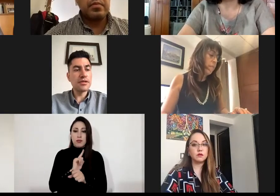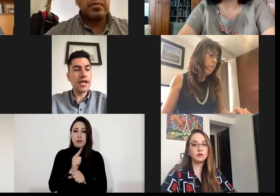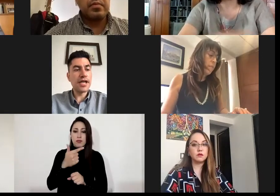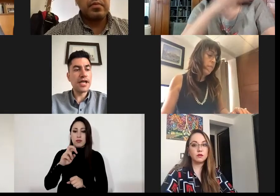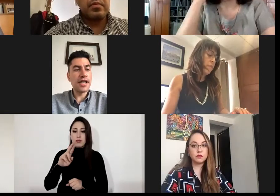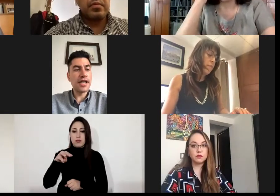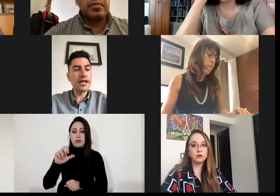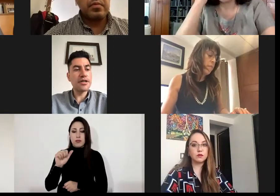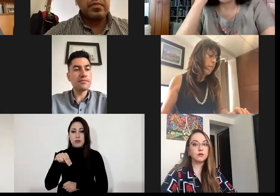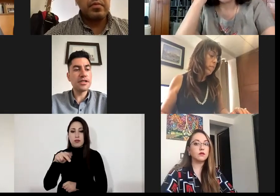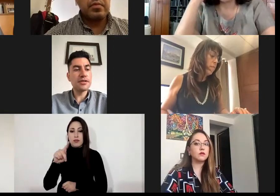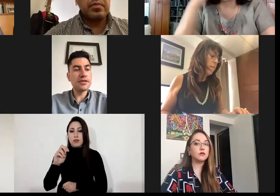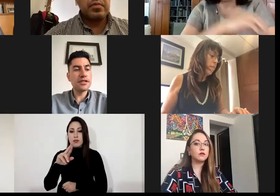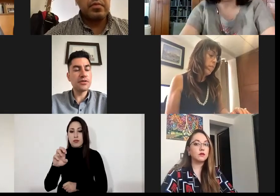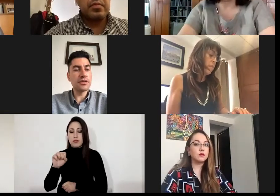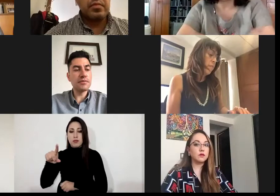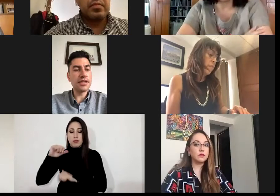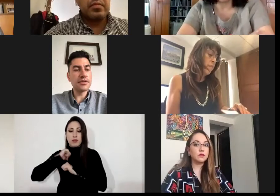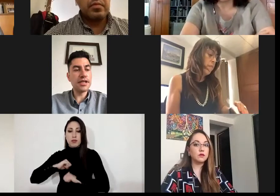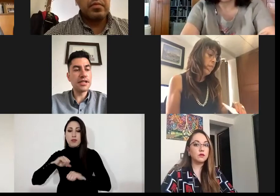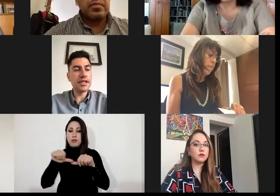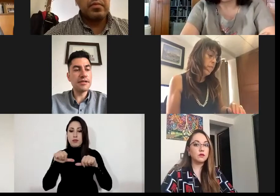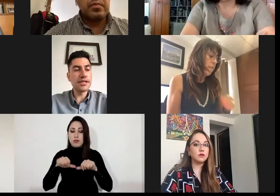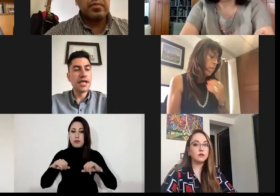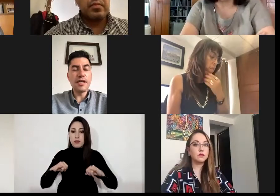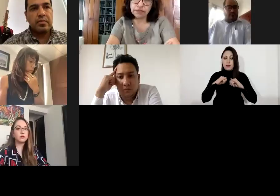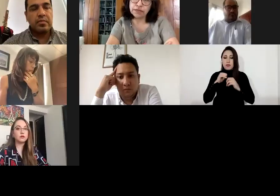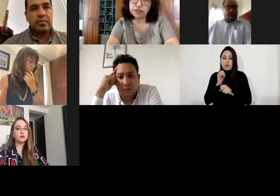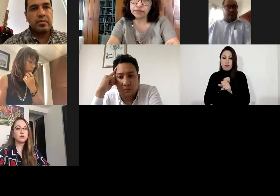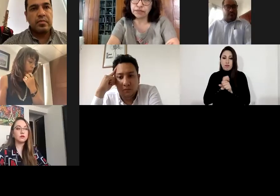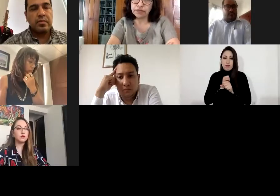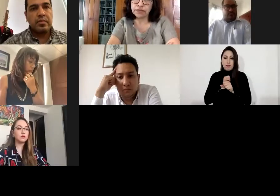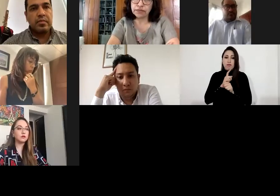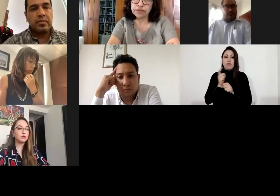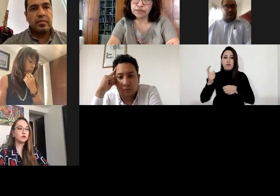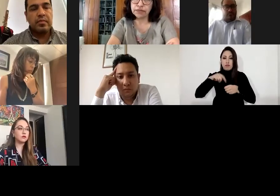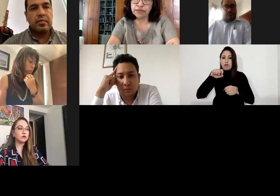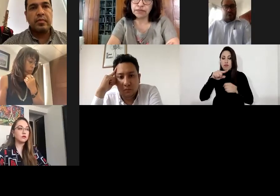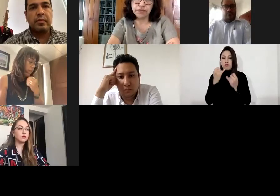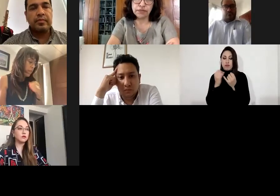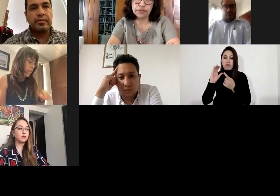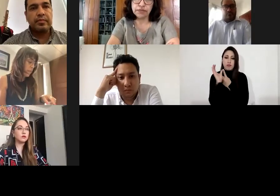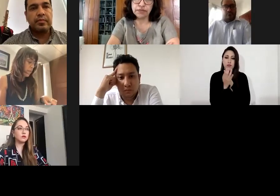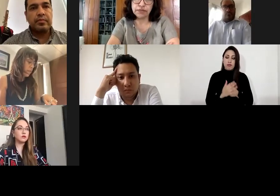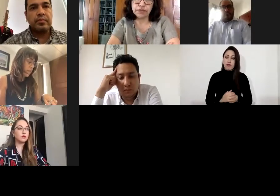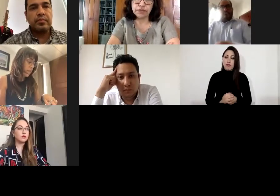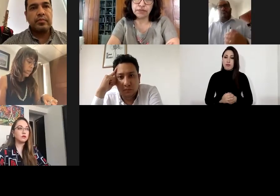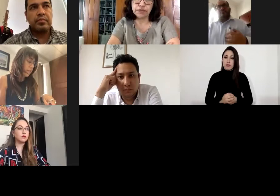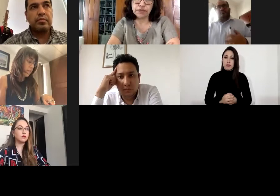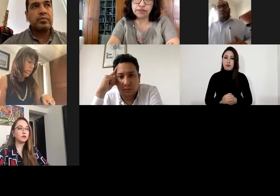en su carácter de encargado del despacho del Instituto de Investigaciones Legislativas y vocal de este comité.